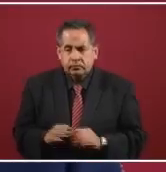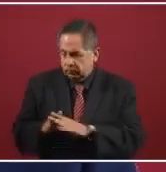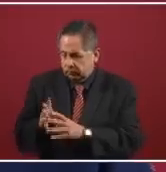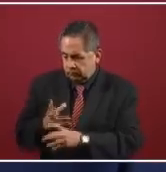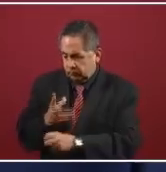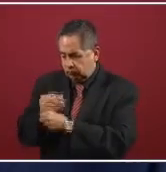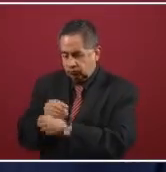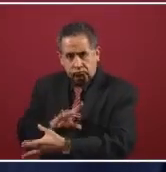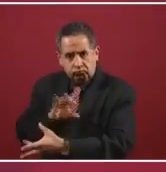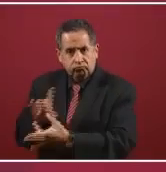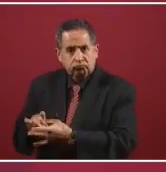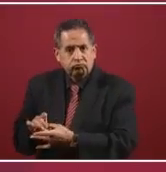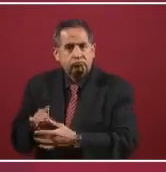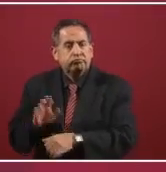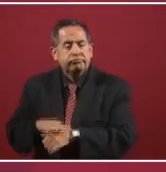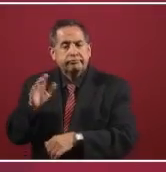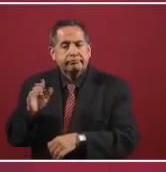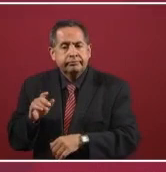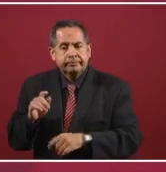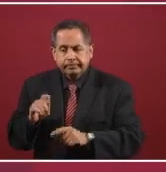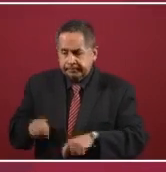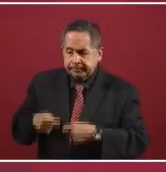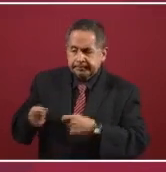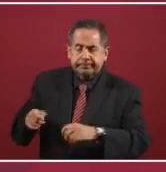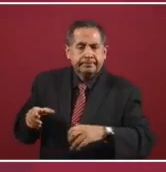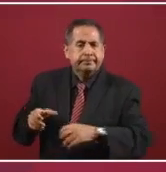enraizando, que se vaya